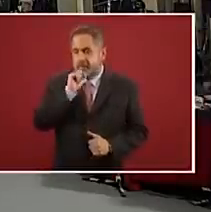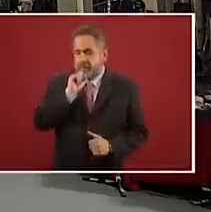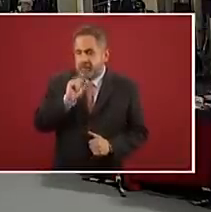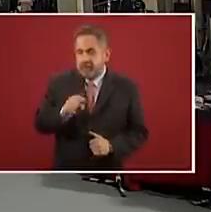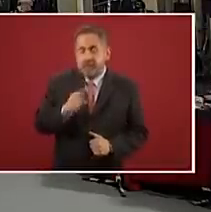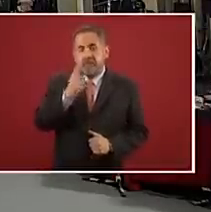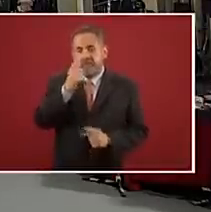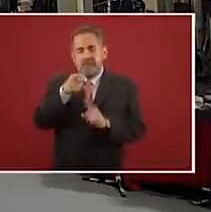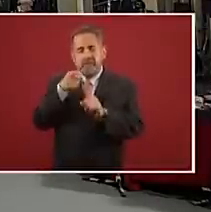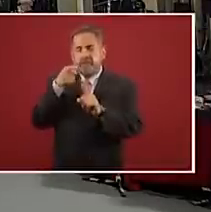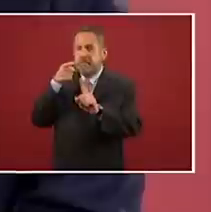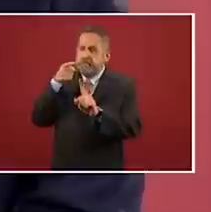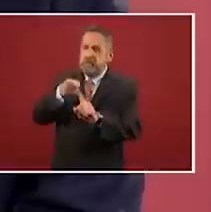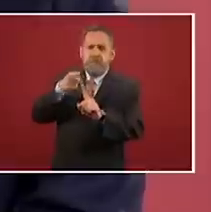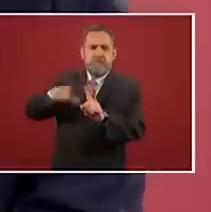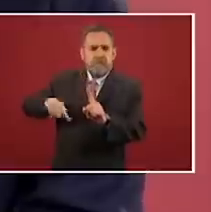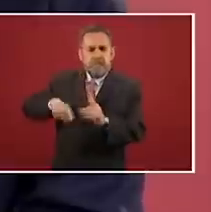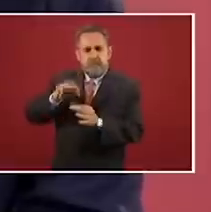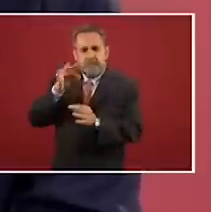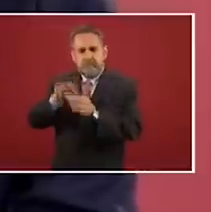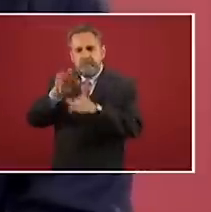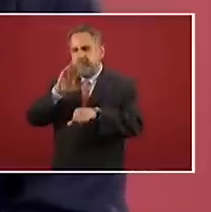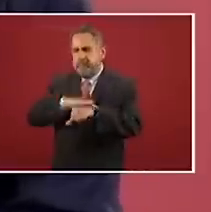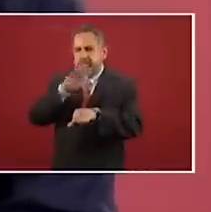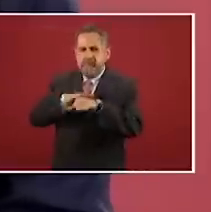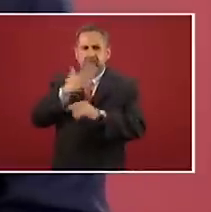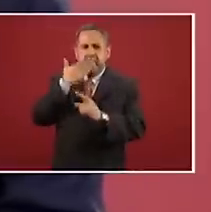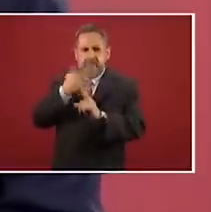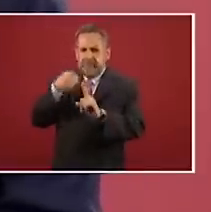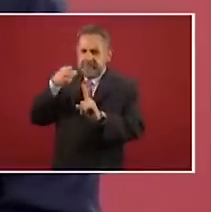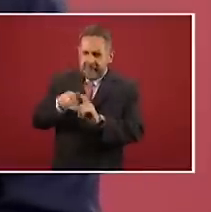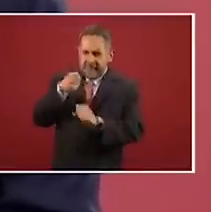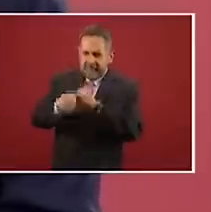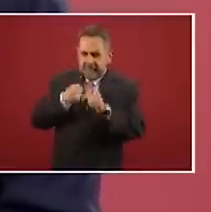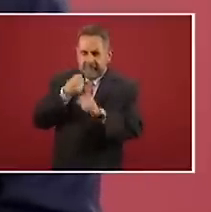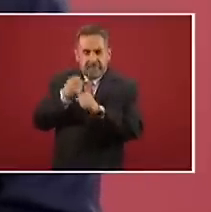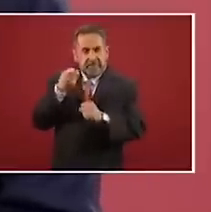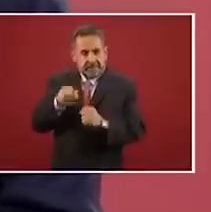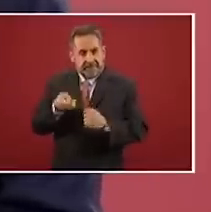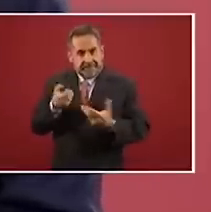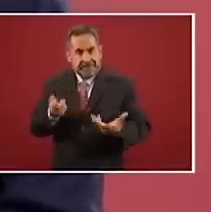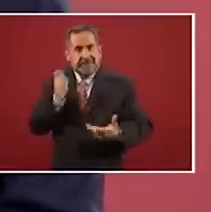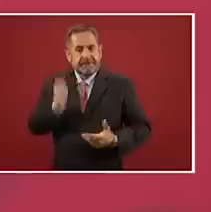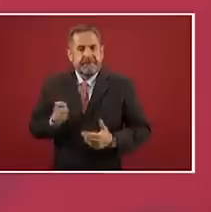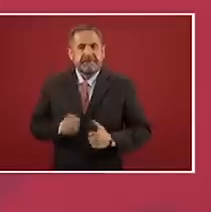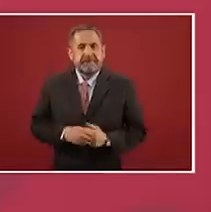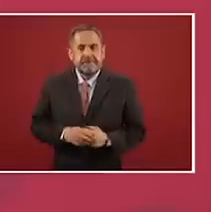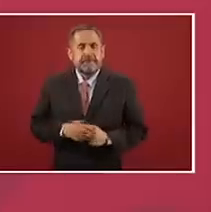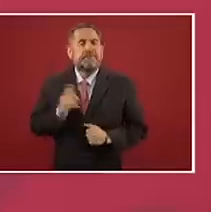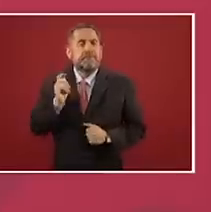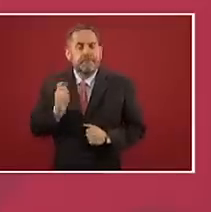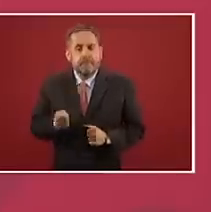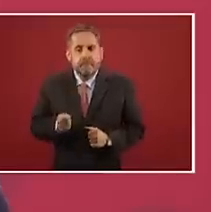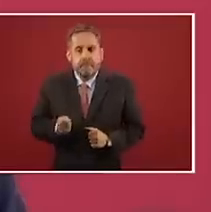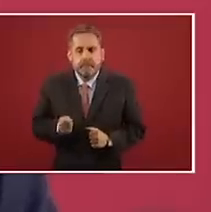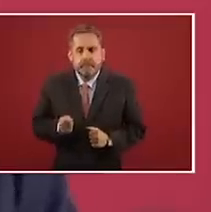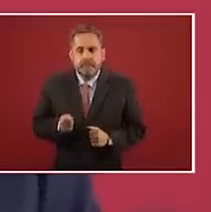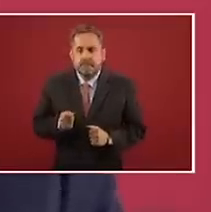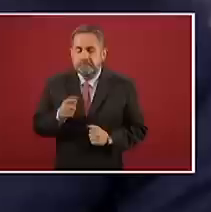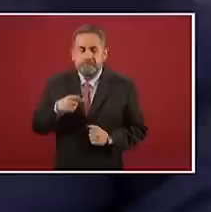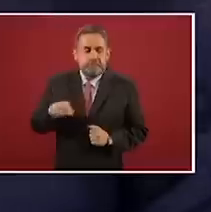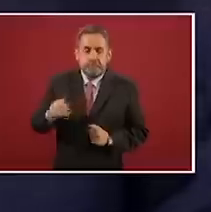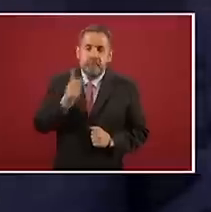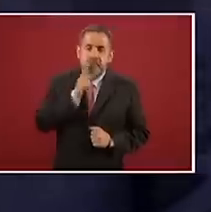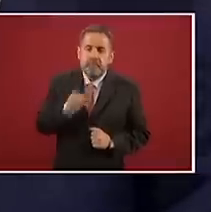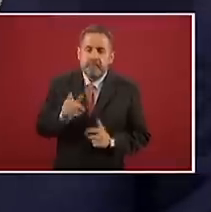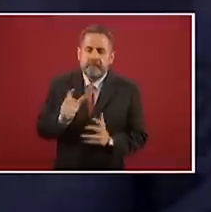logros del gobierno en este año, un mes que llevamos, es que salvamos